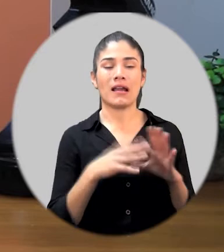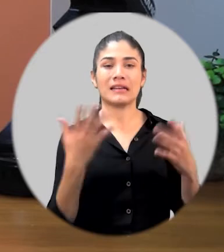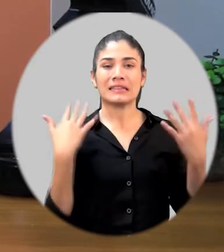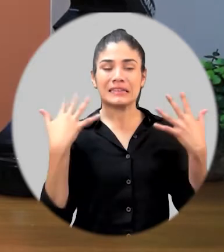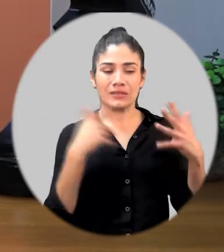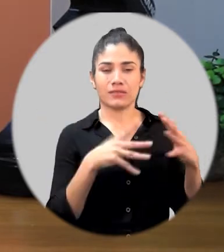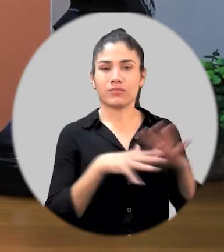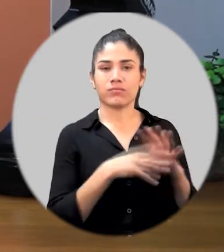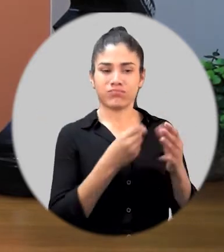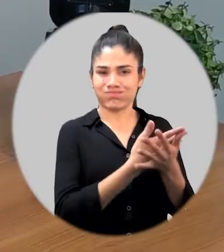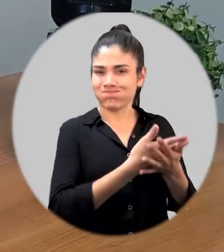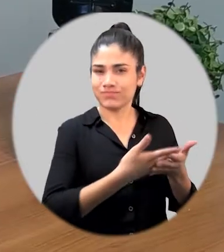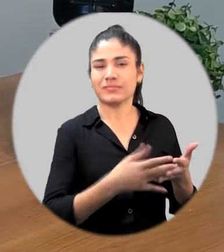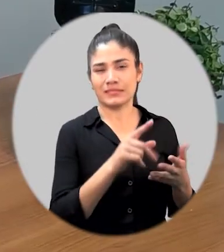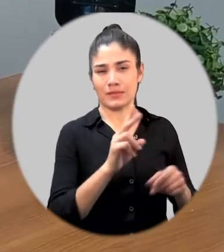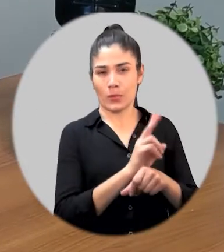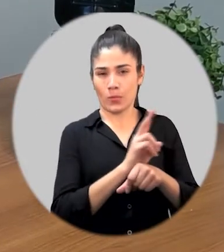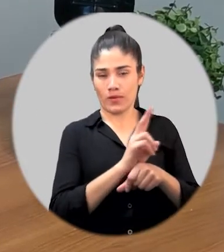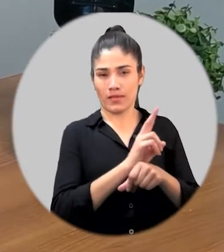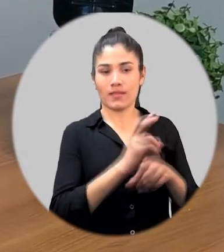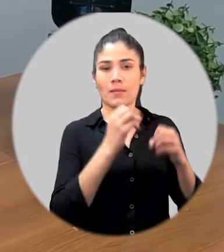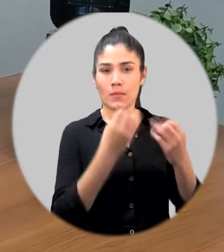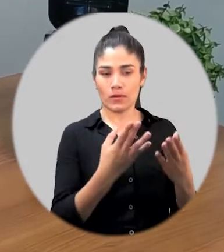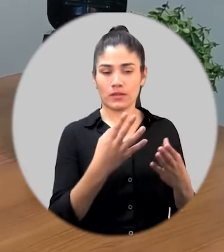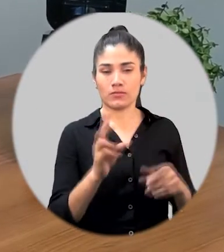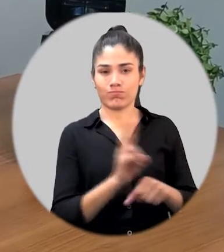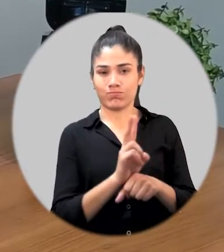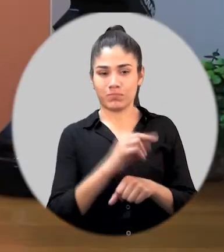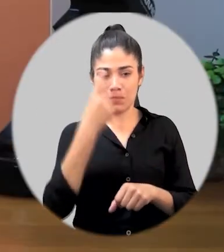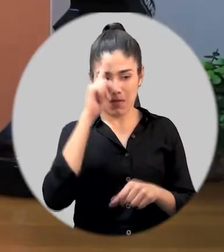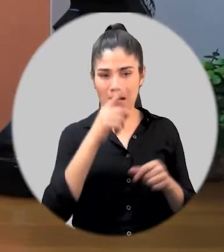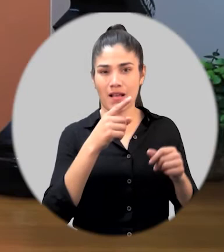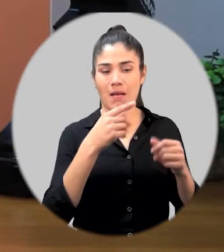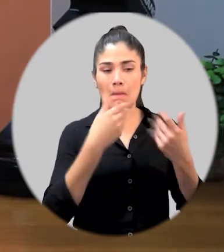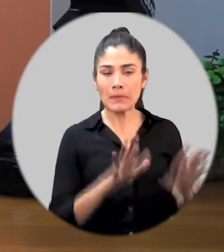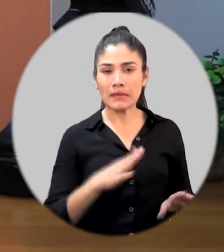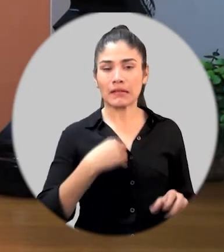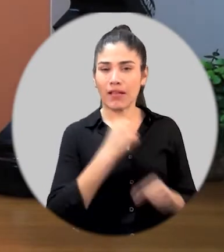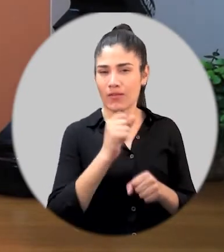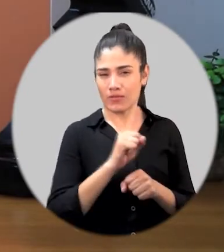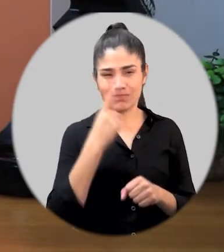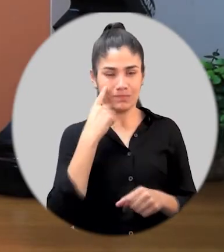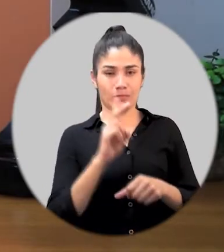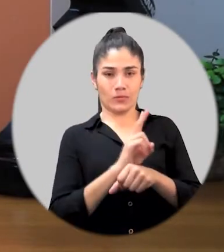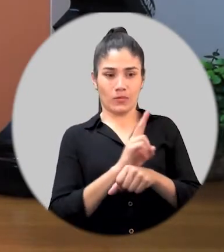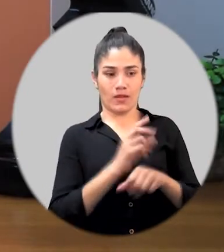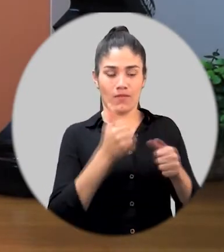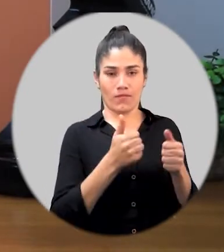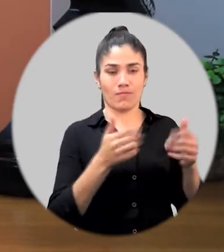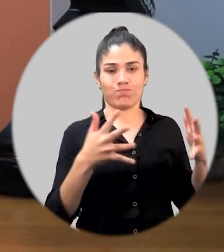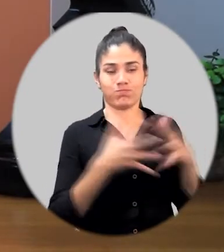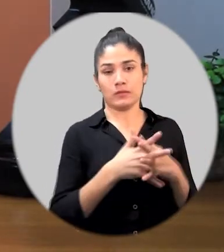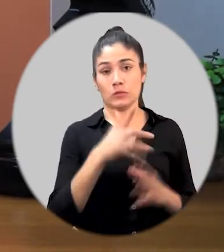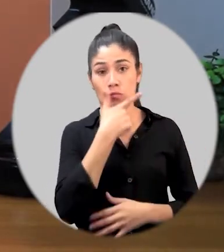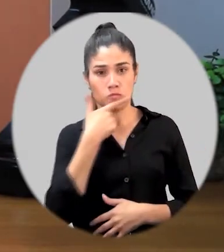a la manteca, entonces ahí nuestra preparación va a perder como su consistencia.